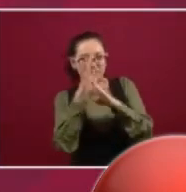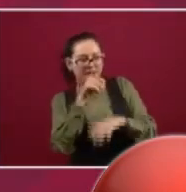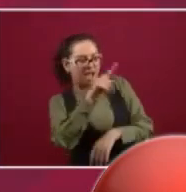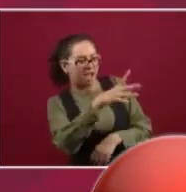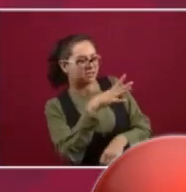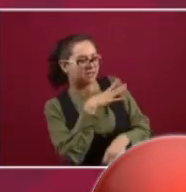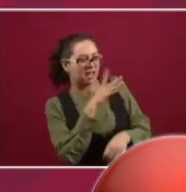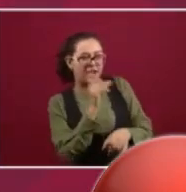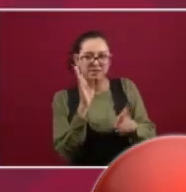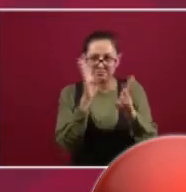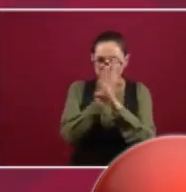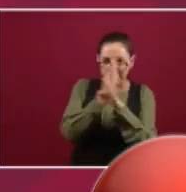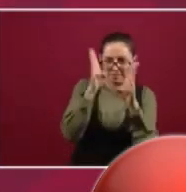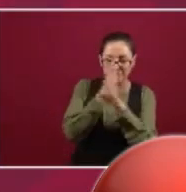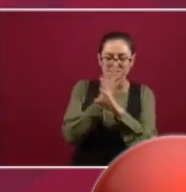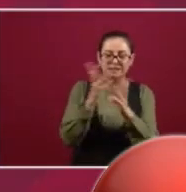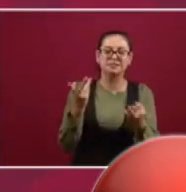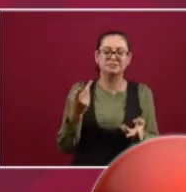este